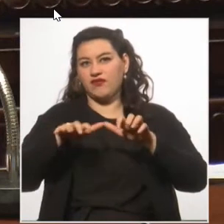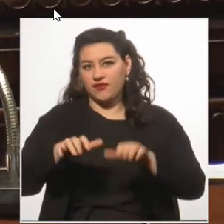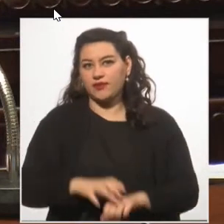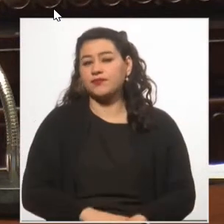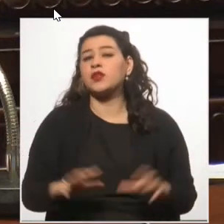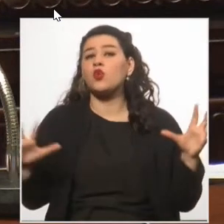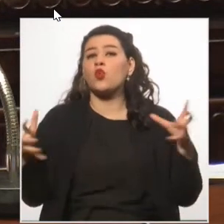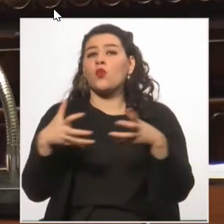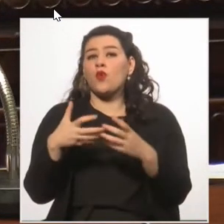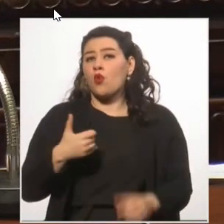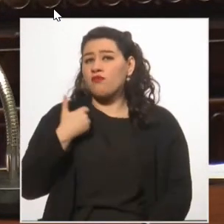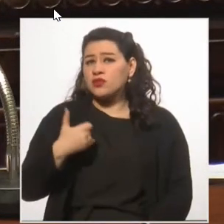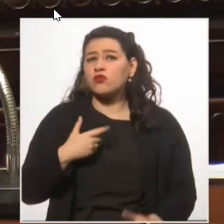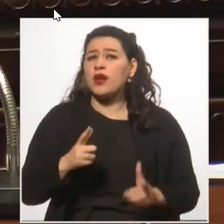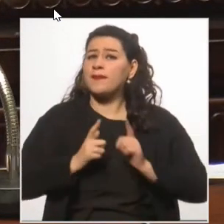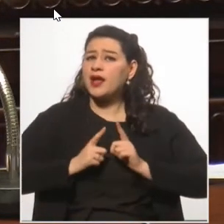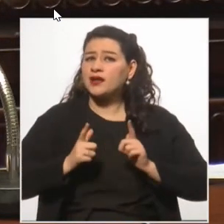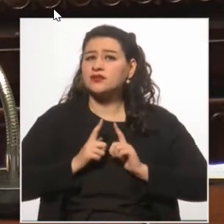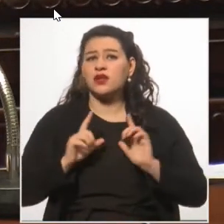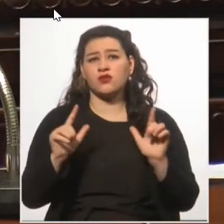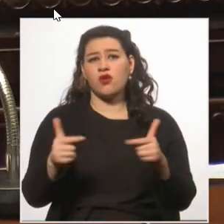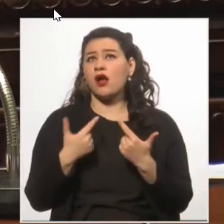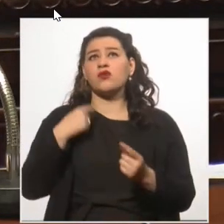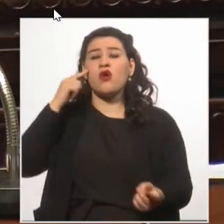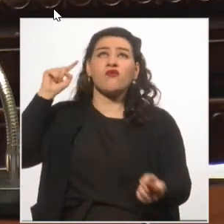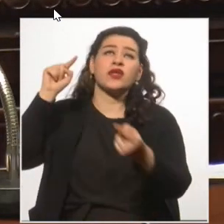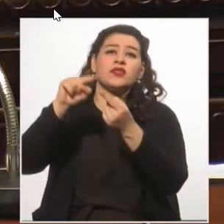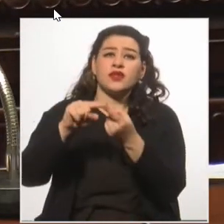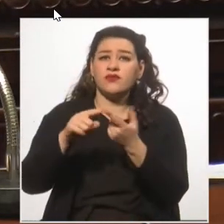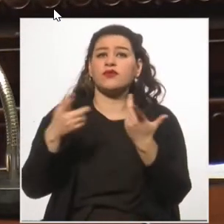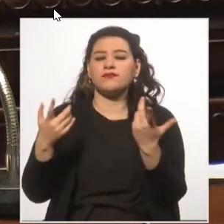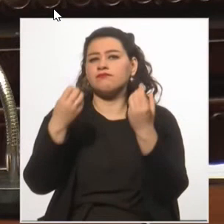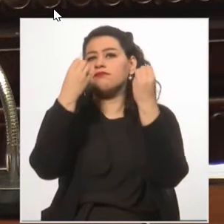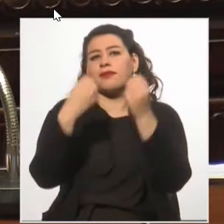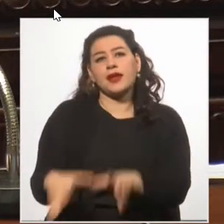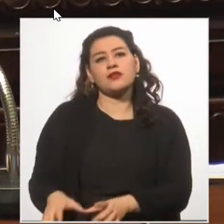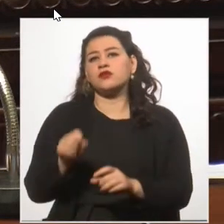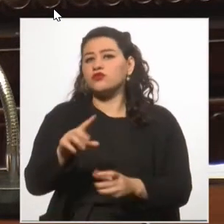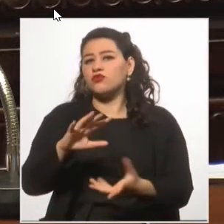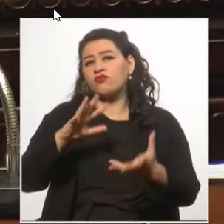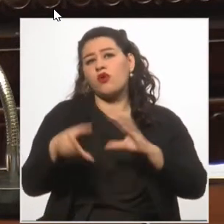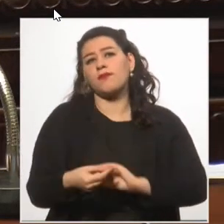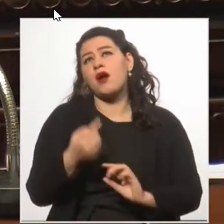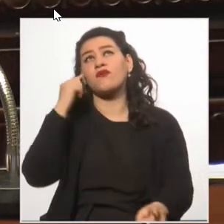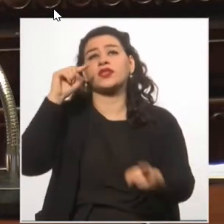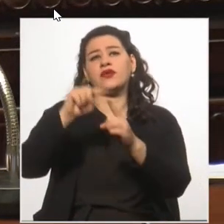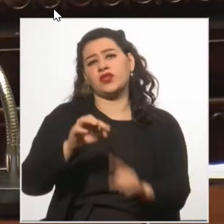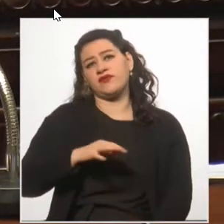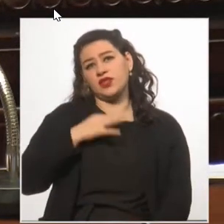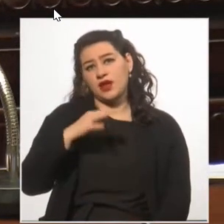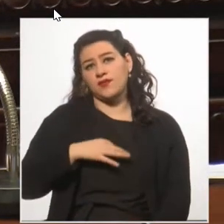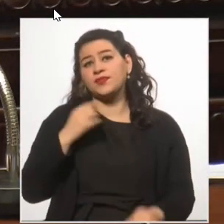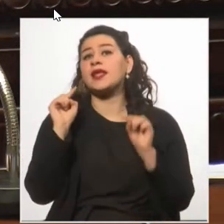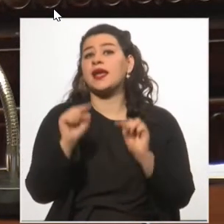una juventud sin esperanza, sin una luz en el horizonte, que ha perdido su razón de vivir. Y